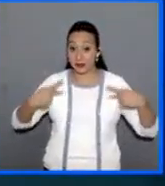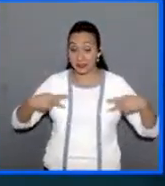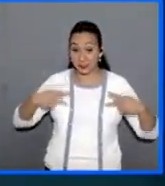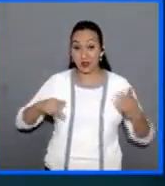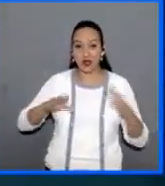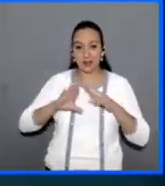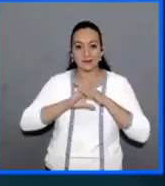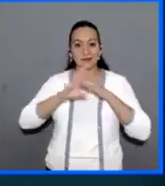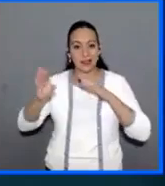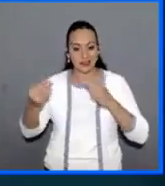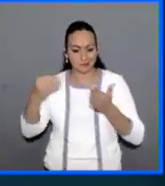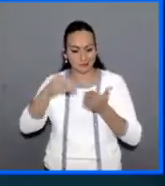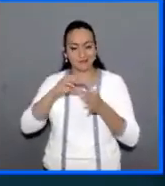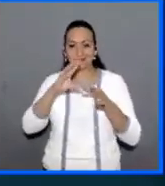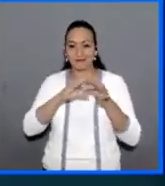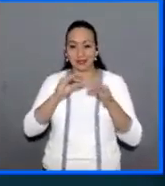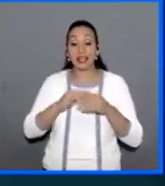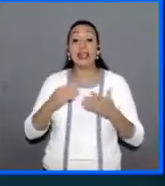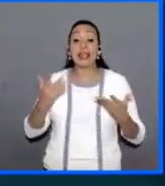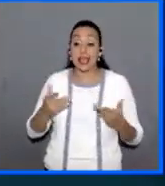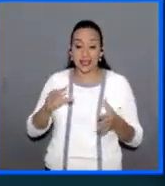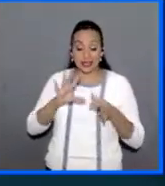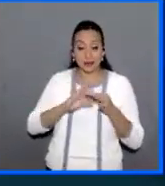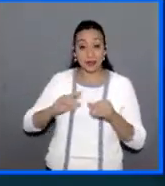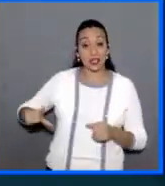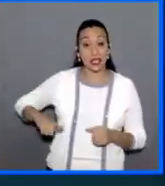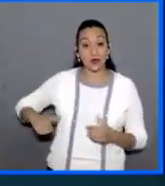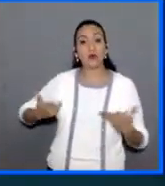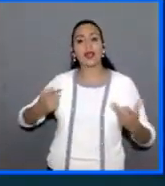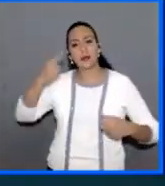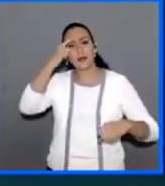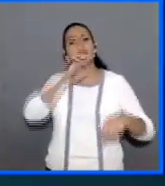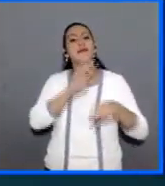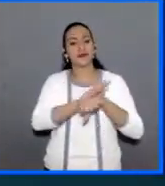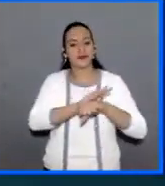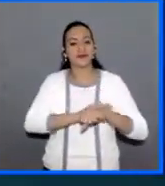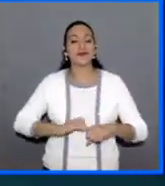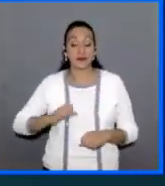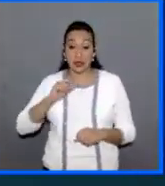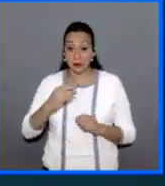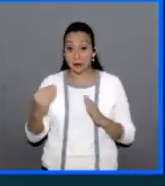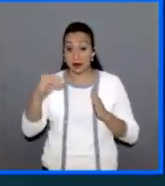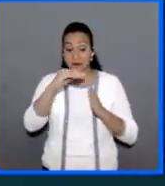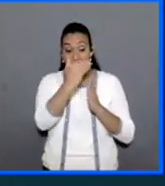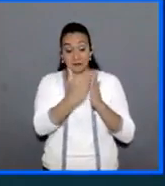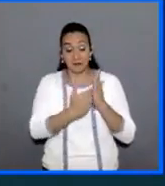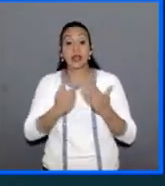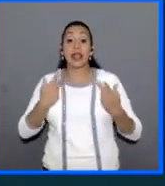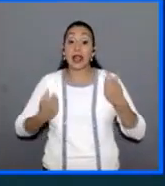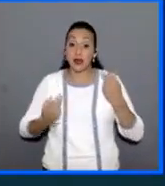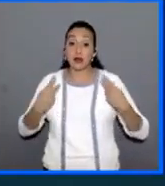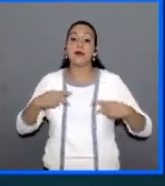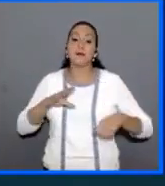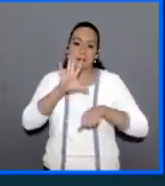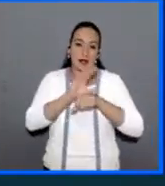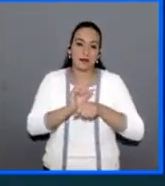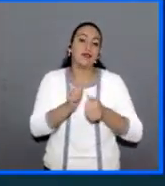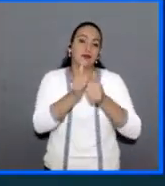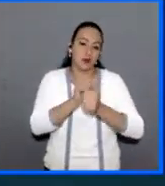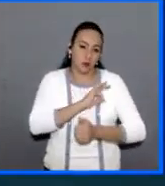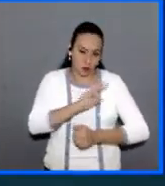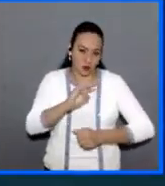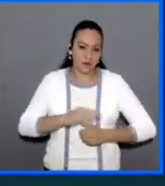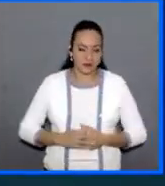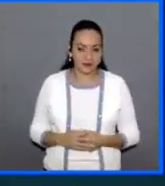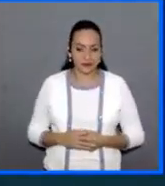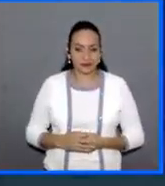las obligaciones del Estado para su protección, así como los supuestos para solicitar asilo o la condición de refugiado. Con el modelo de